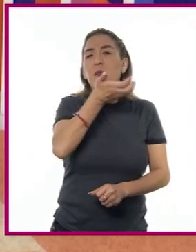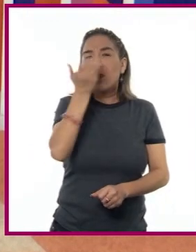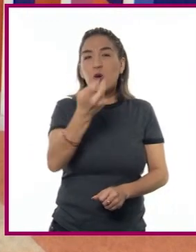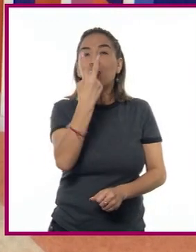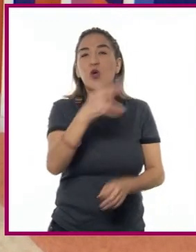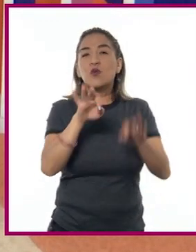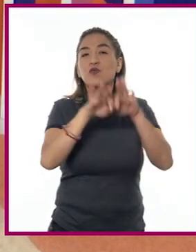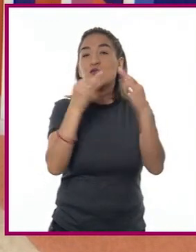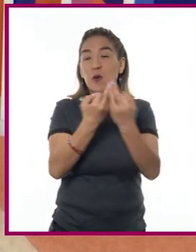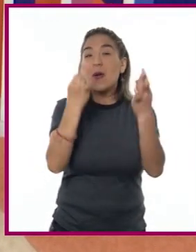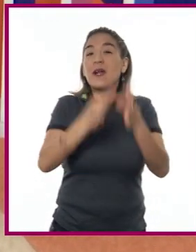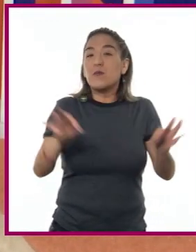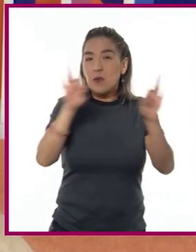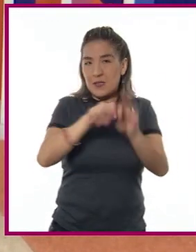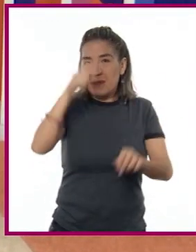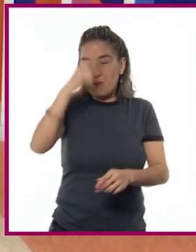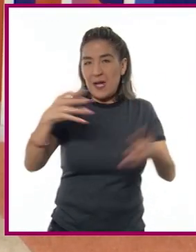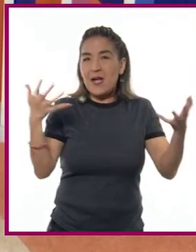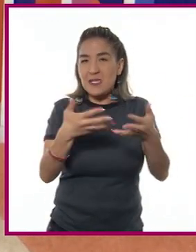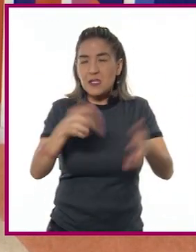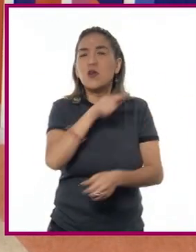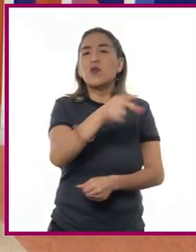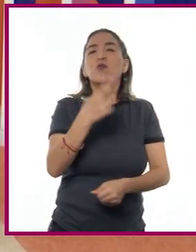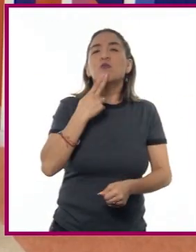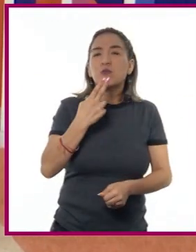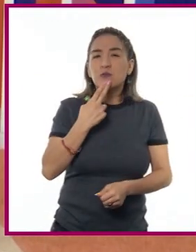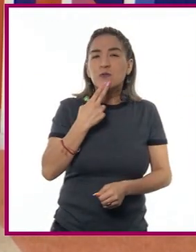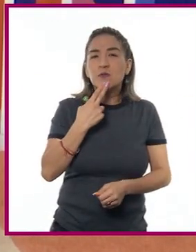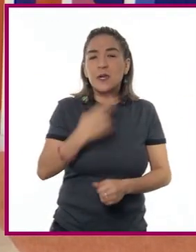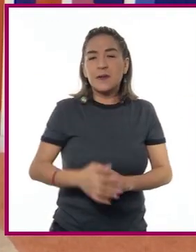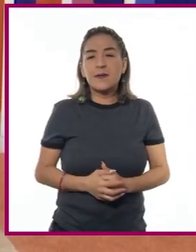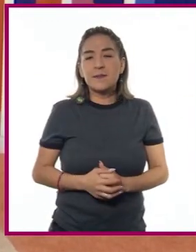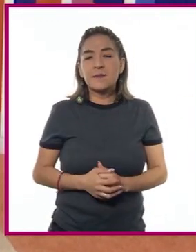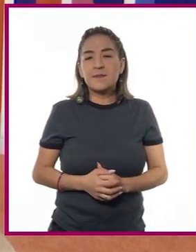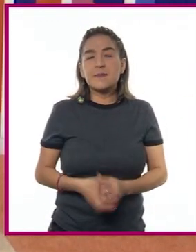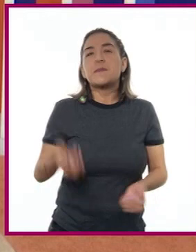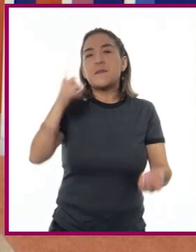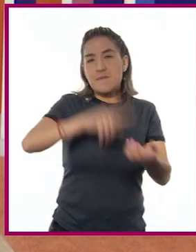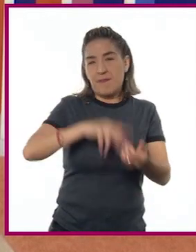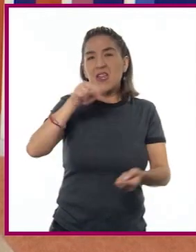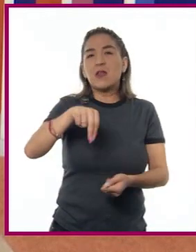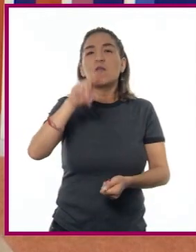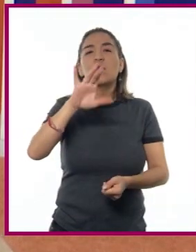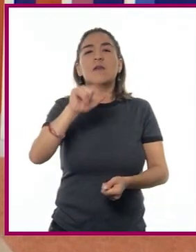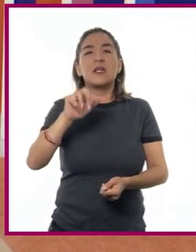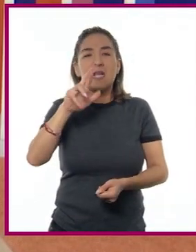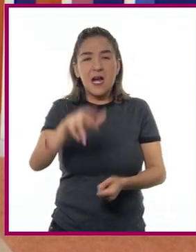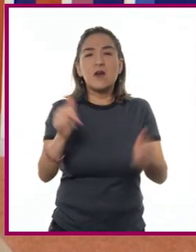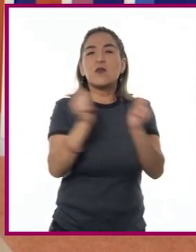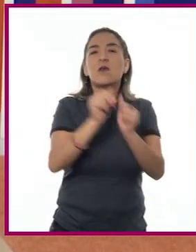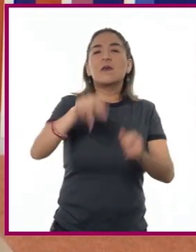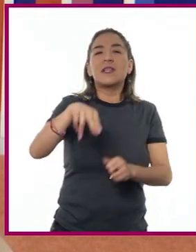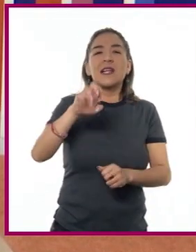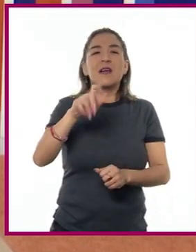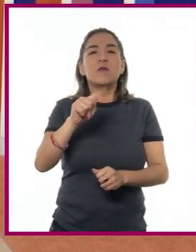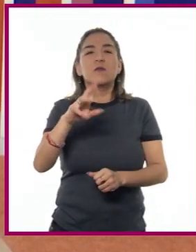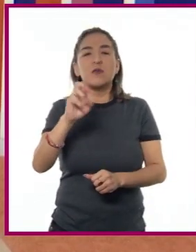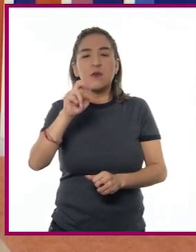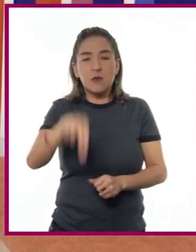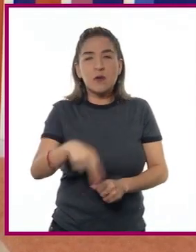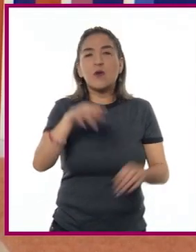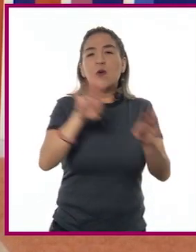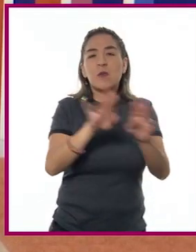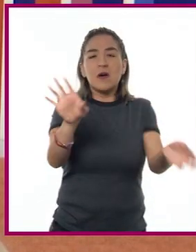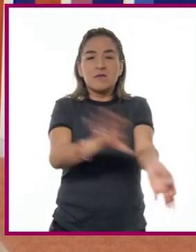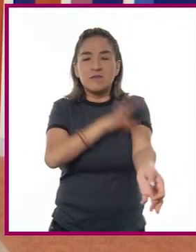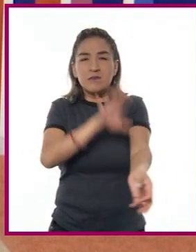métodos muy importantes para hacerlo. Se utilizan reactores nucleares que emiten neutrones, o se utilizan aceleradores de partículas.